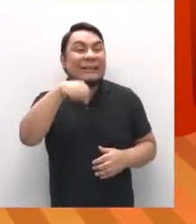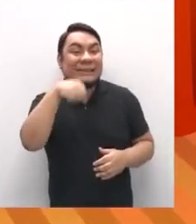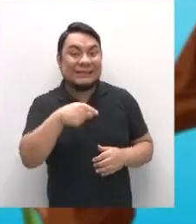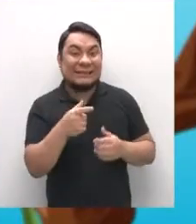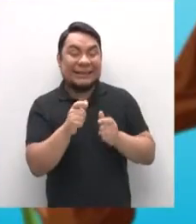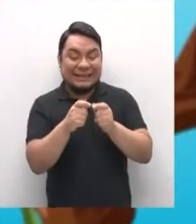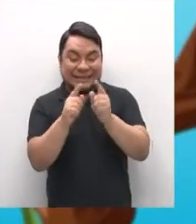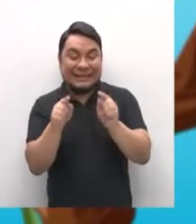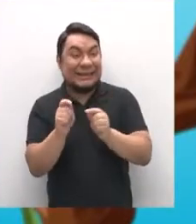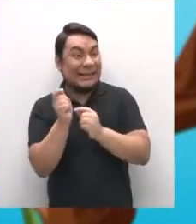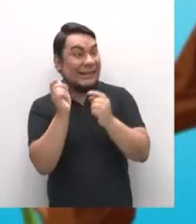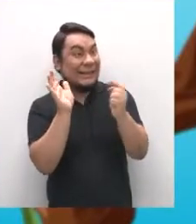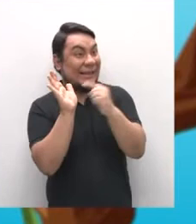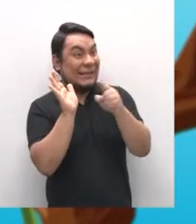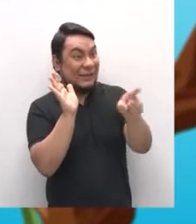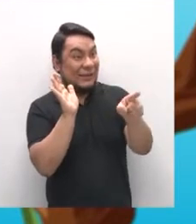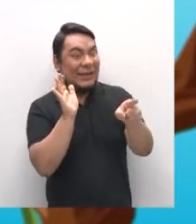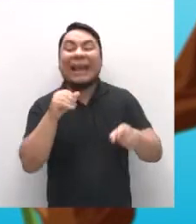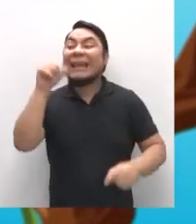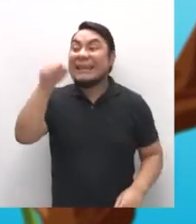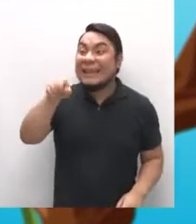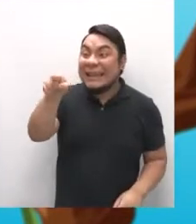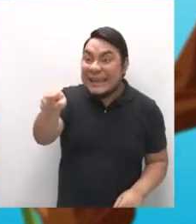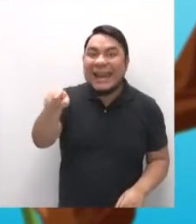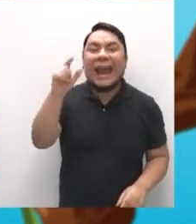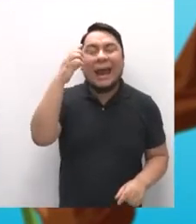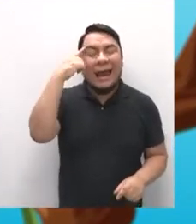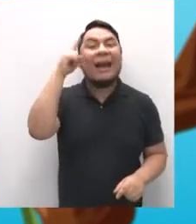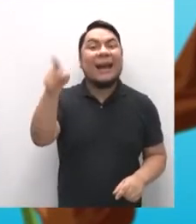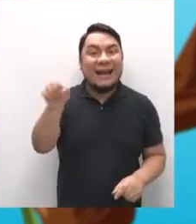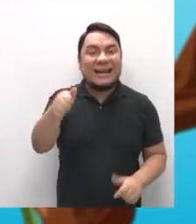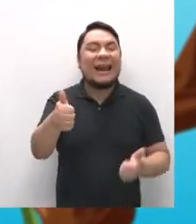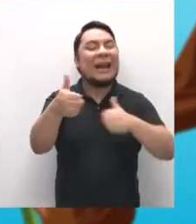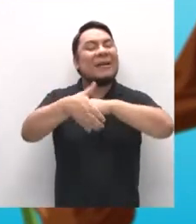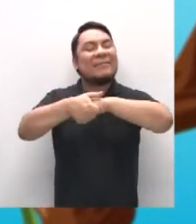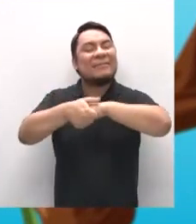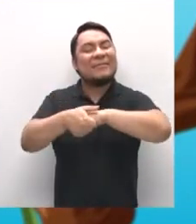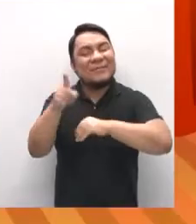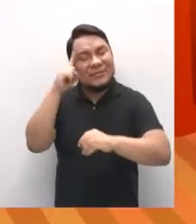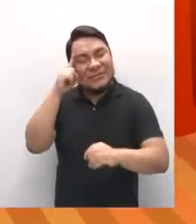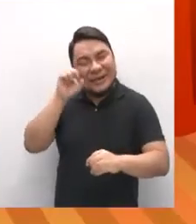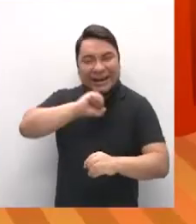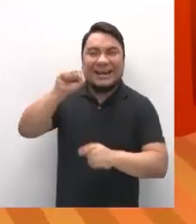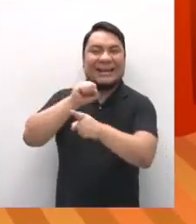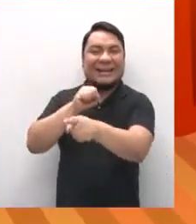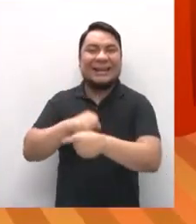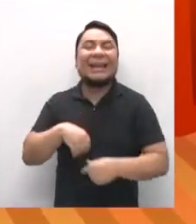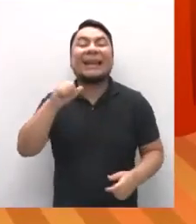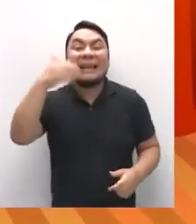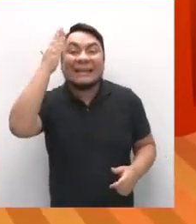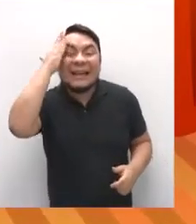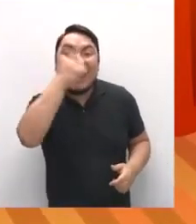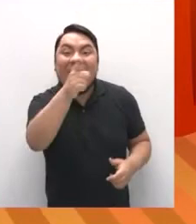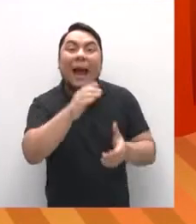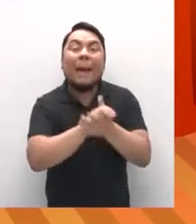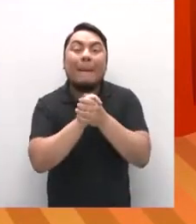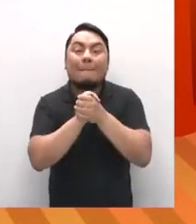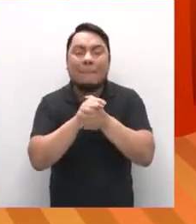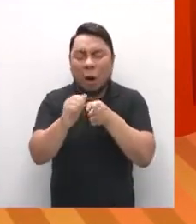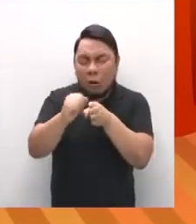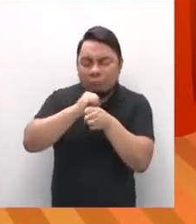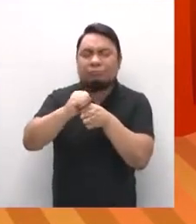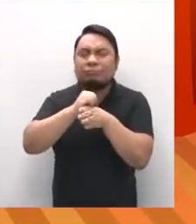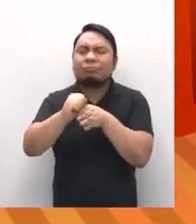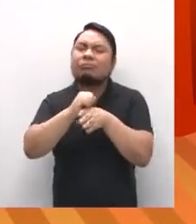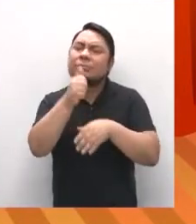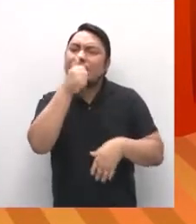carta? ¡Sí! ¡Esa era! ¡Felicitaciones, Chancay! ¡Lo lograste! ¡Ah! Ya saben, amigos y amigas, con práctica